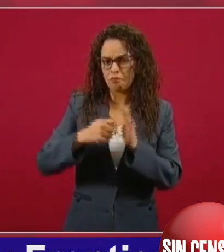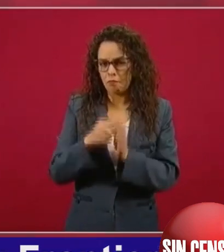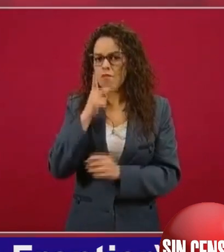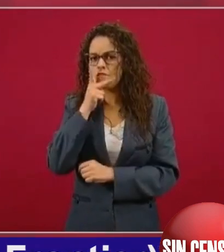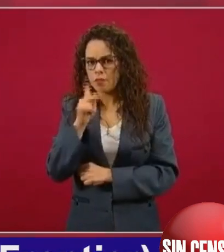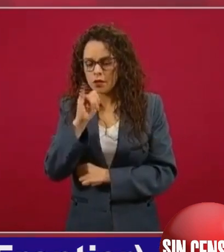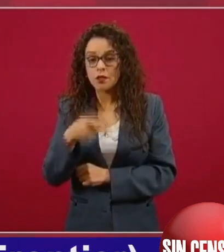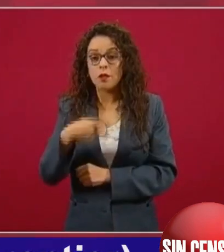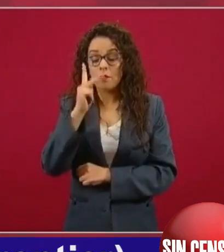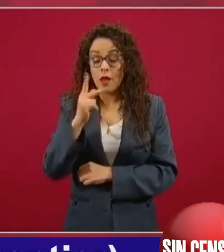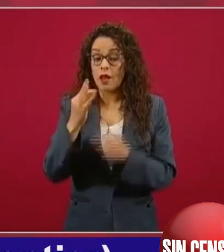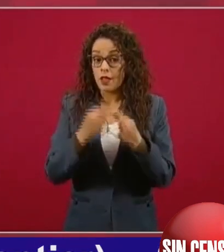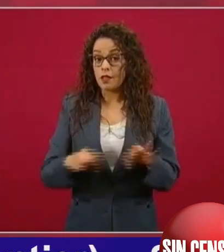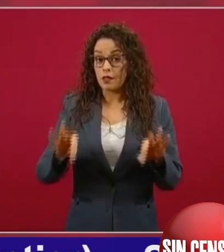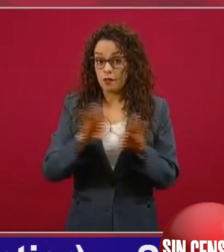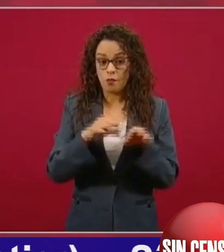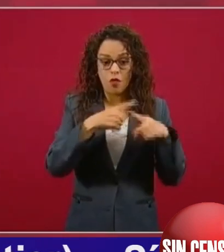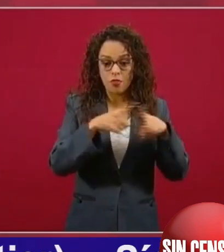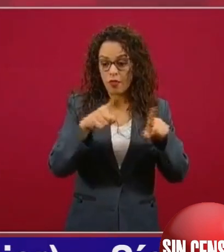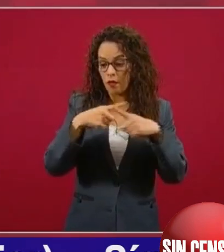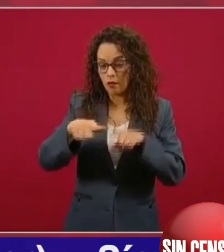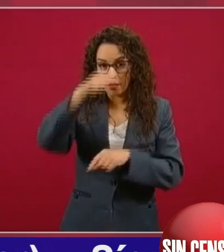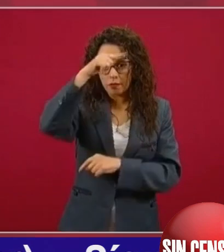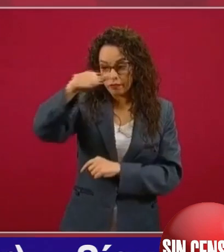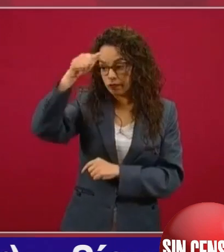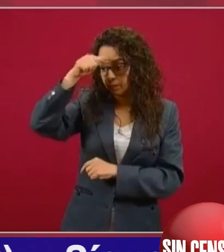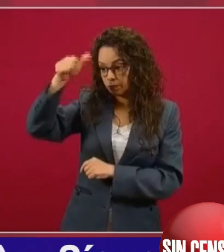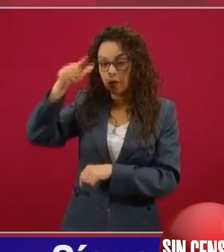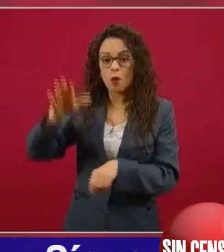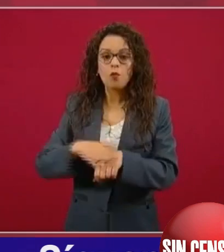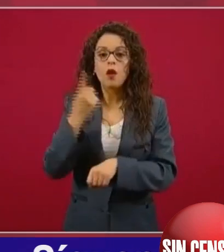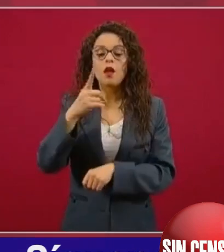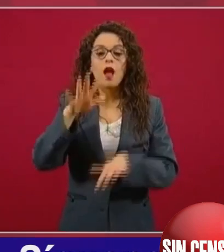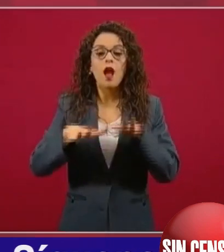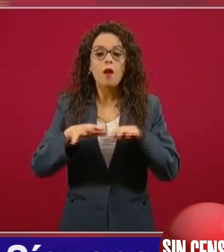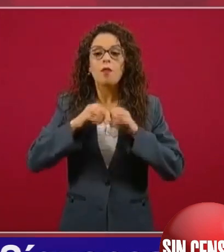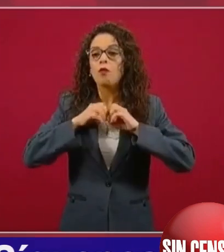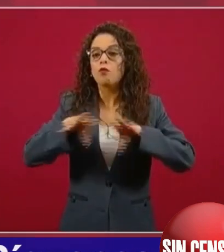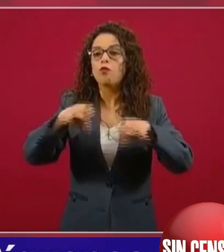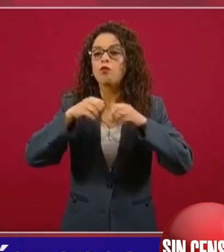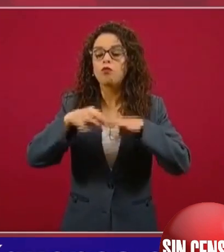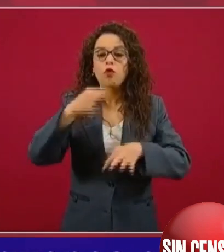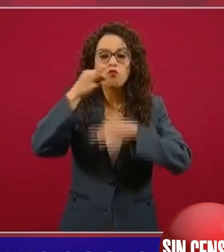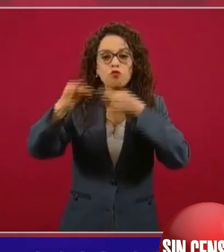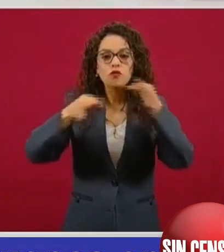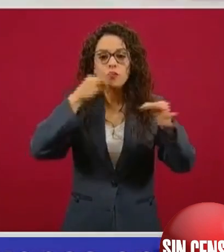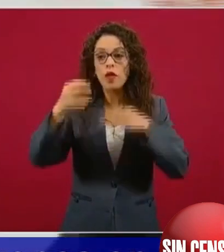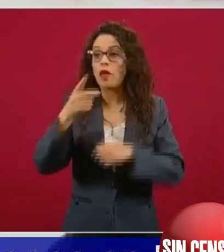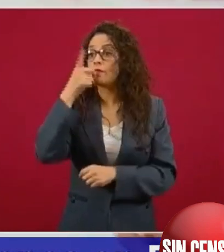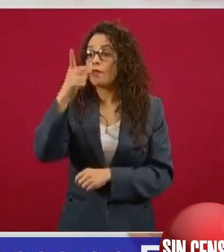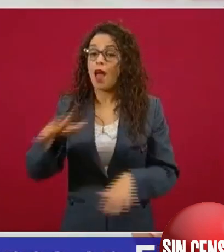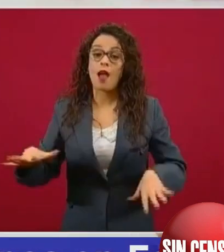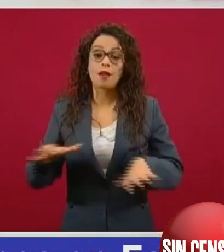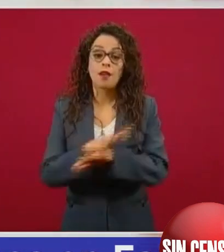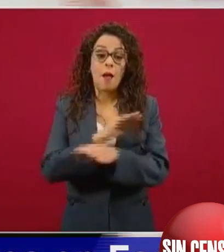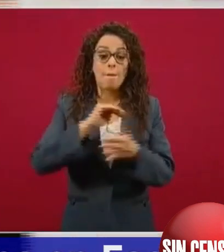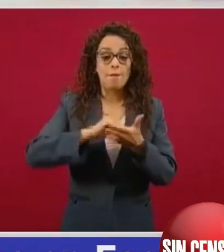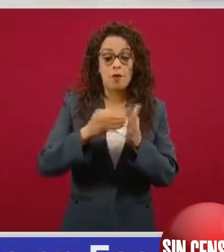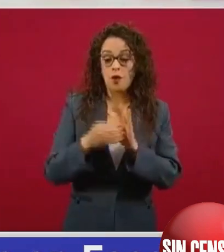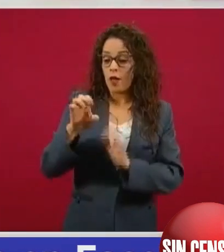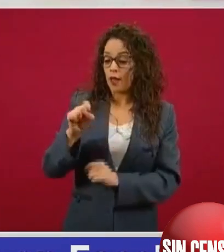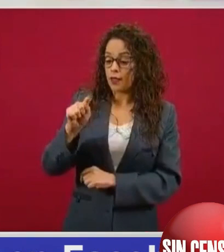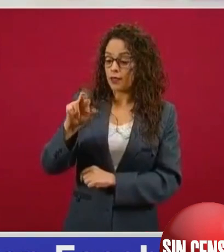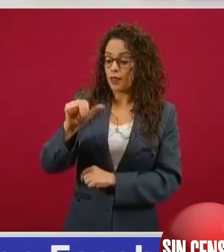distinguirlo, porque si no, en las noticias a veces se habla de cambio en la estrategia y se asume que hay